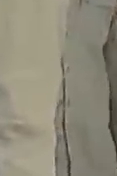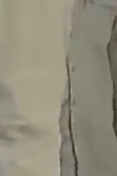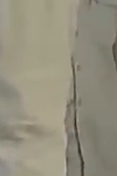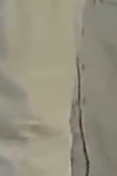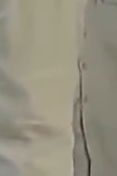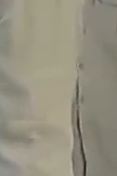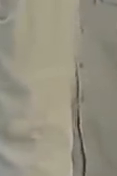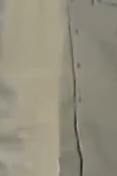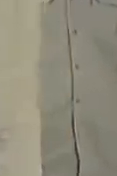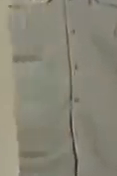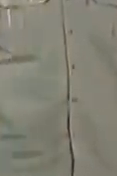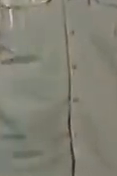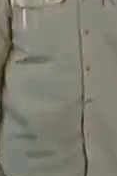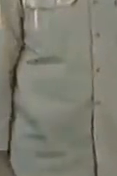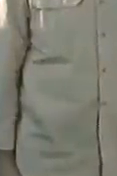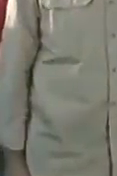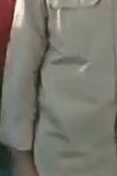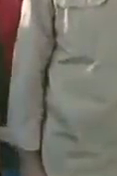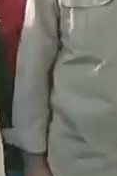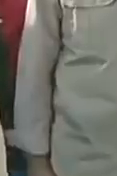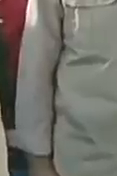y a nuestro alcalde Ángel Prado.